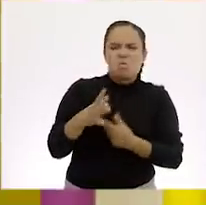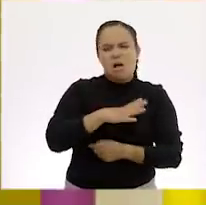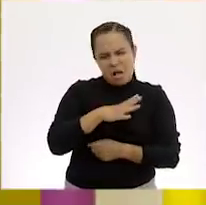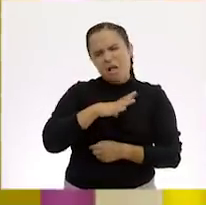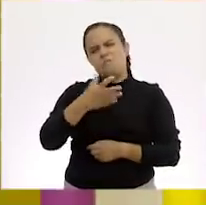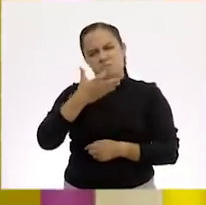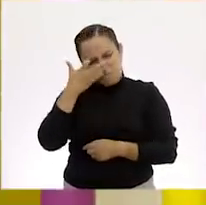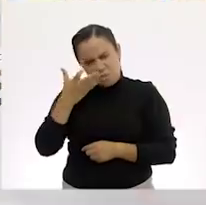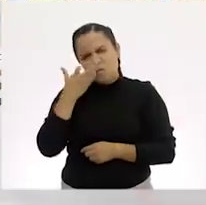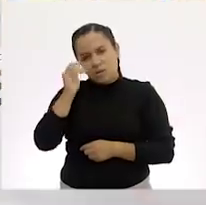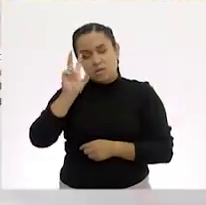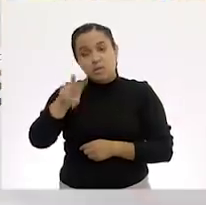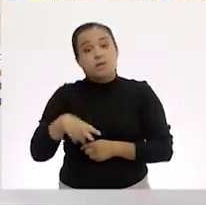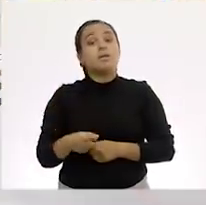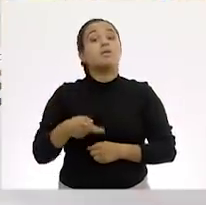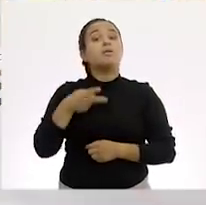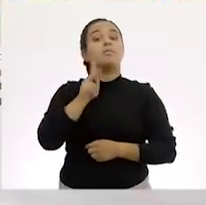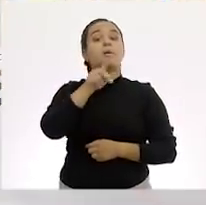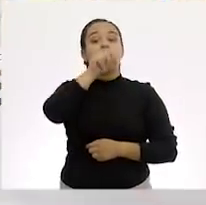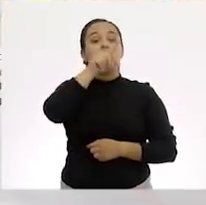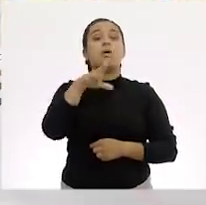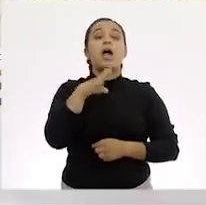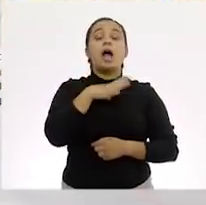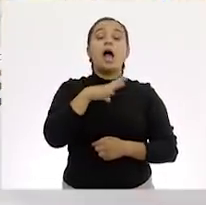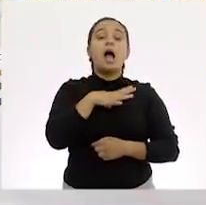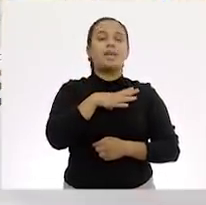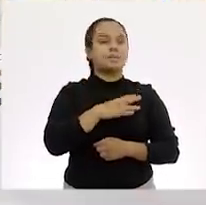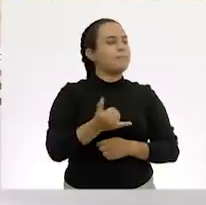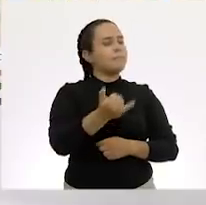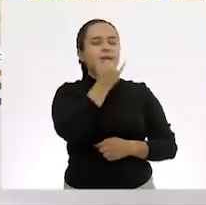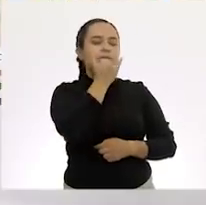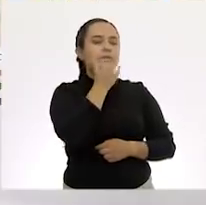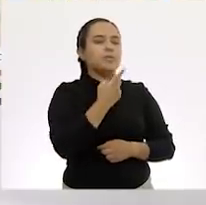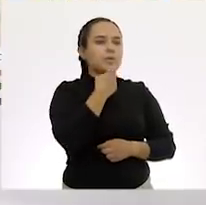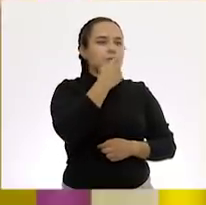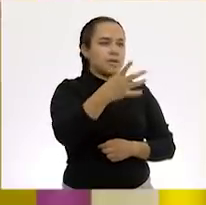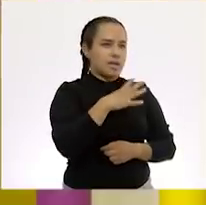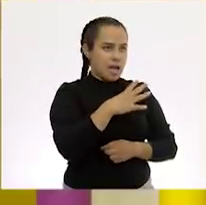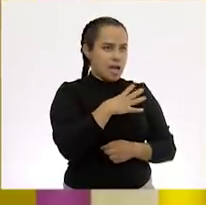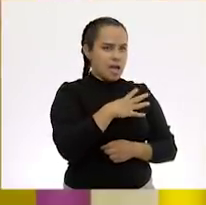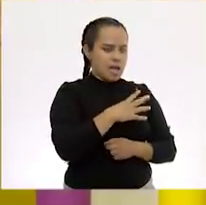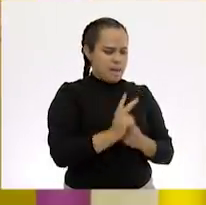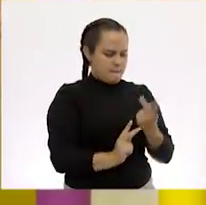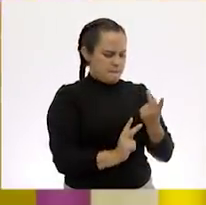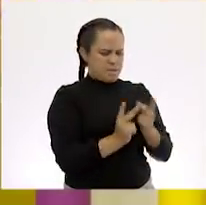verdad, pero también dijimos que las plantas tenían... Bueno, es que yo iba a decir, las plantas tenían